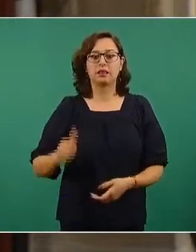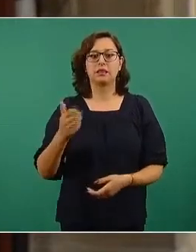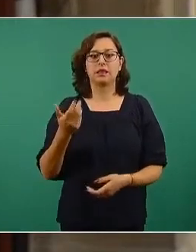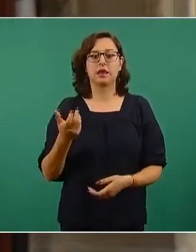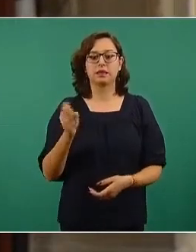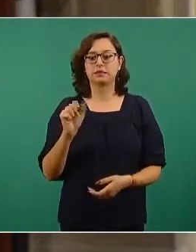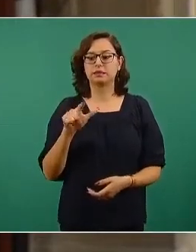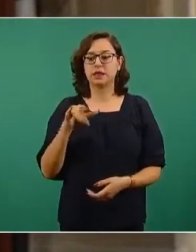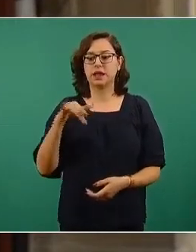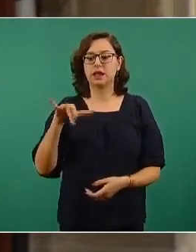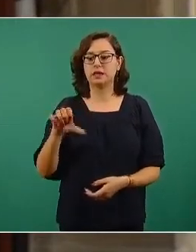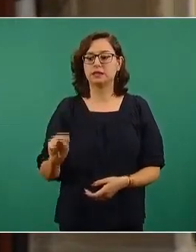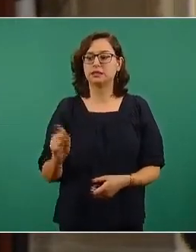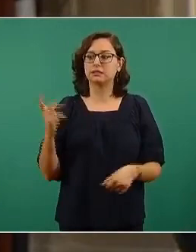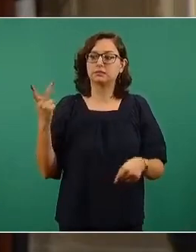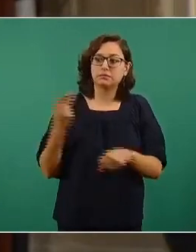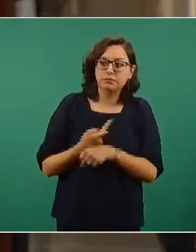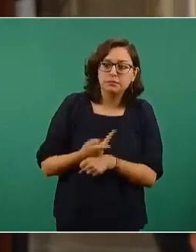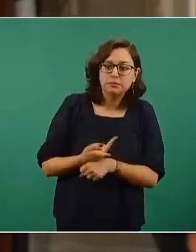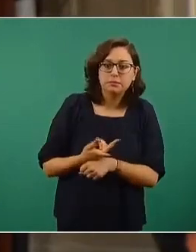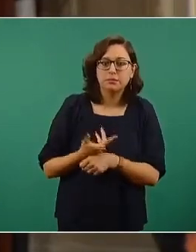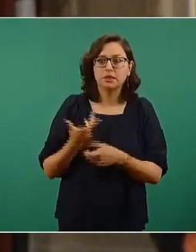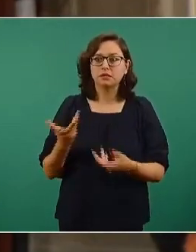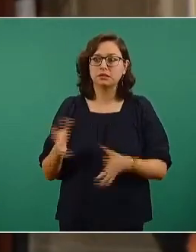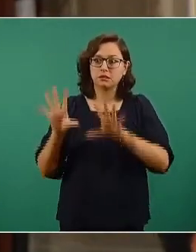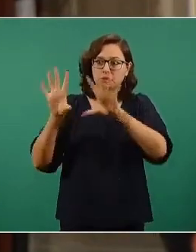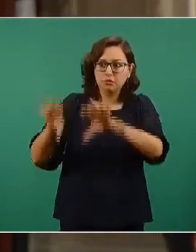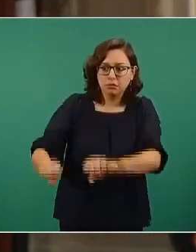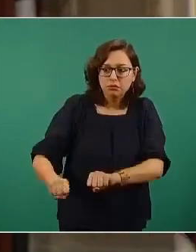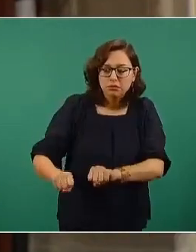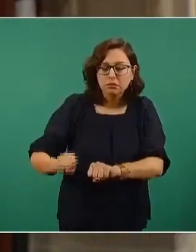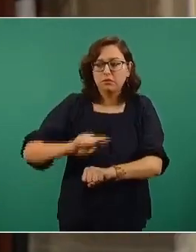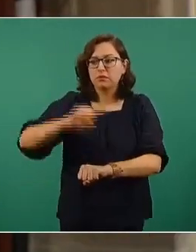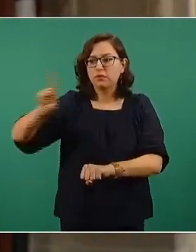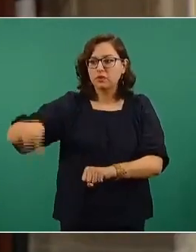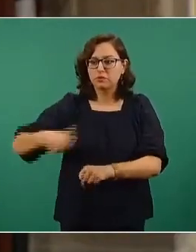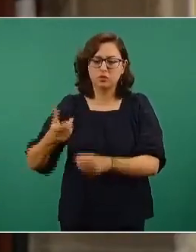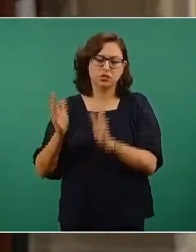nos pueden dar al respecto. Fue liberado 48 horas